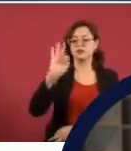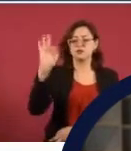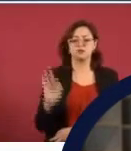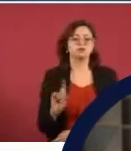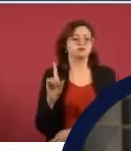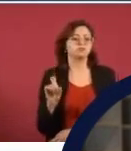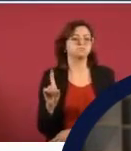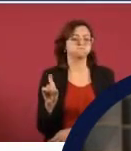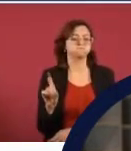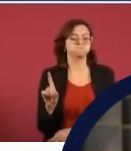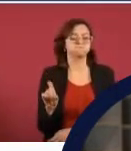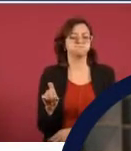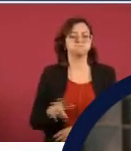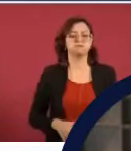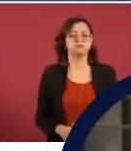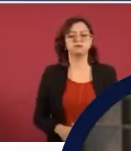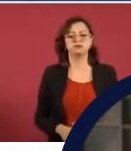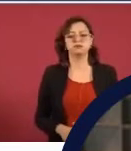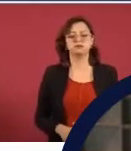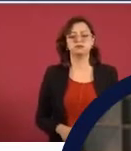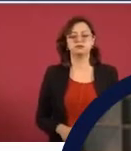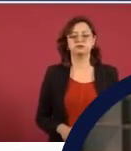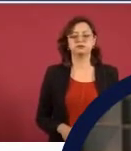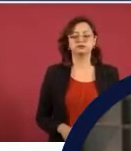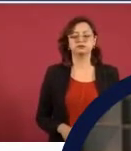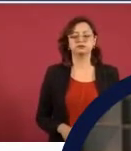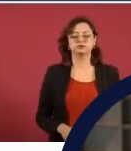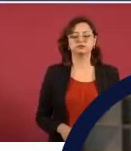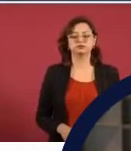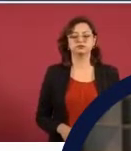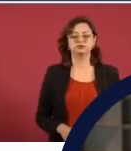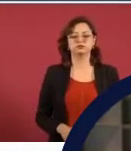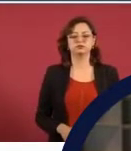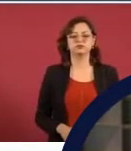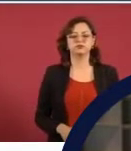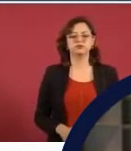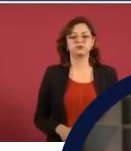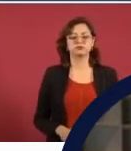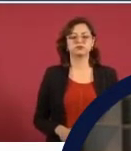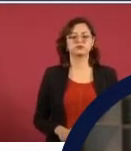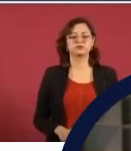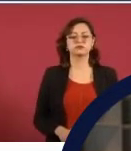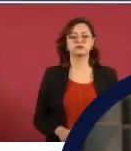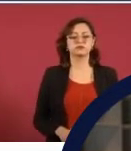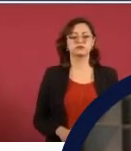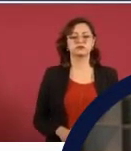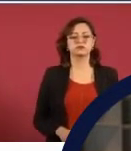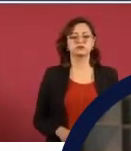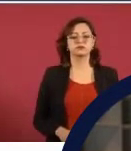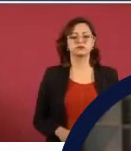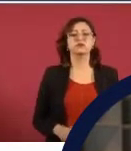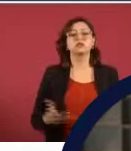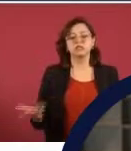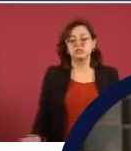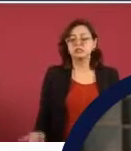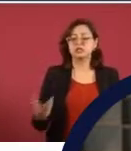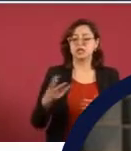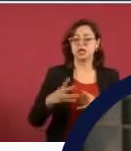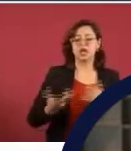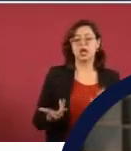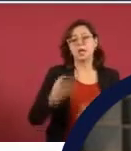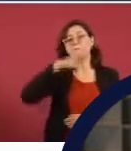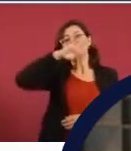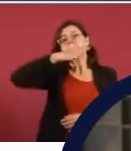no podemos concluir o proyectar que, por ejemplo, en crecimiento económico, todo el sexenio va a estar en